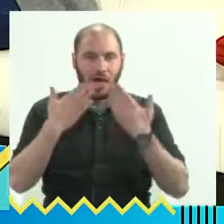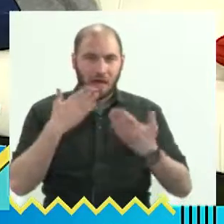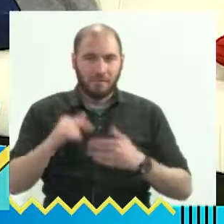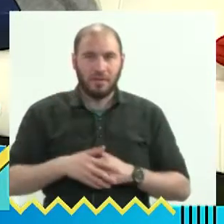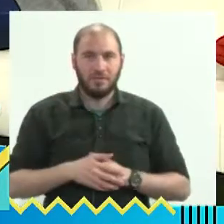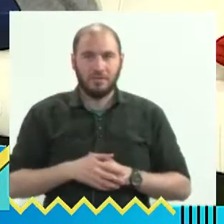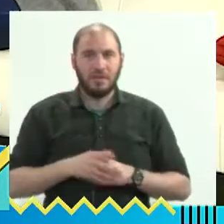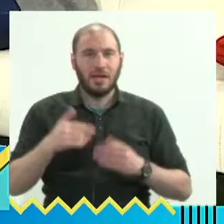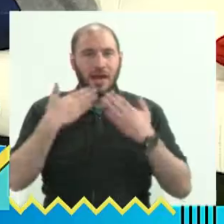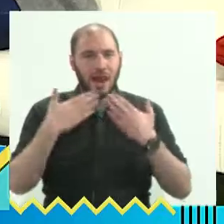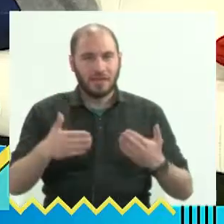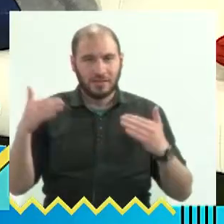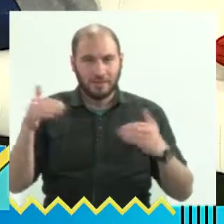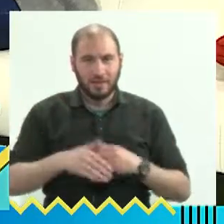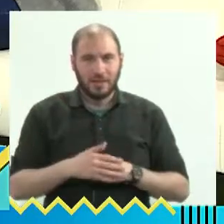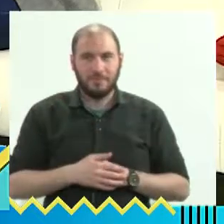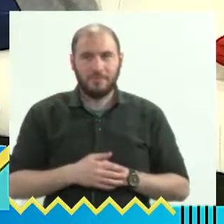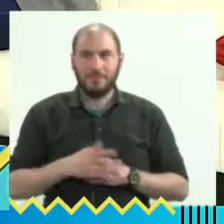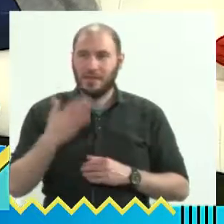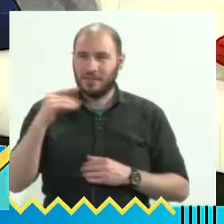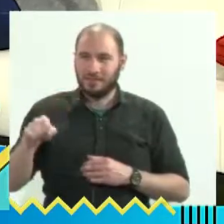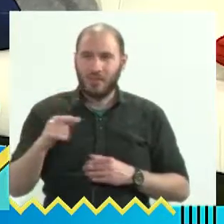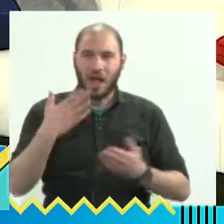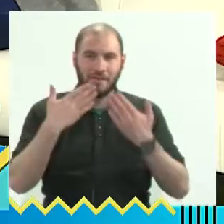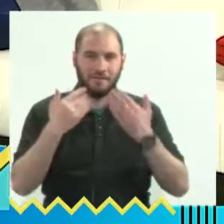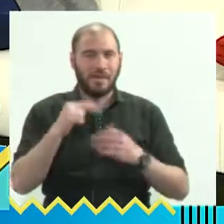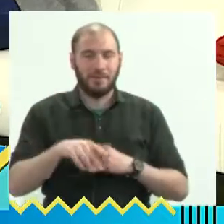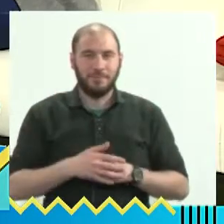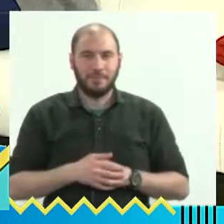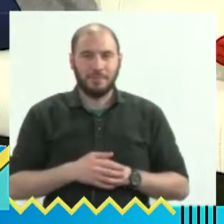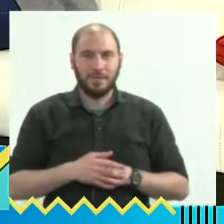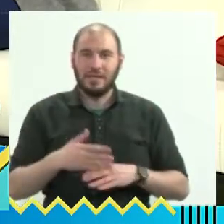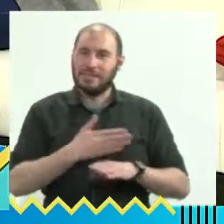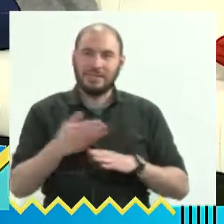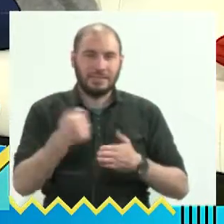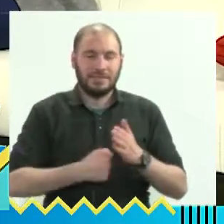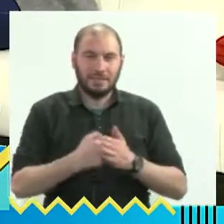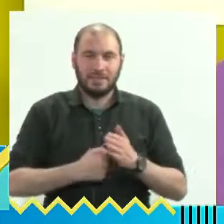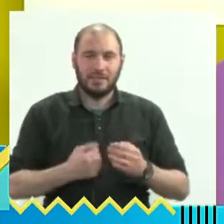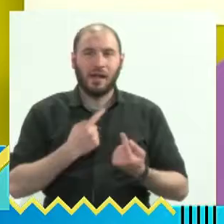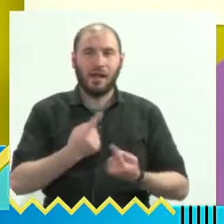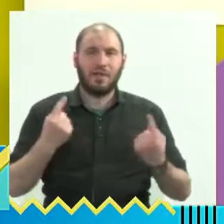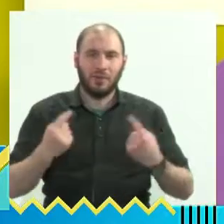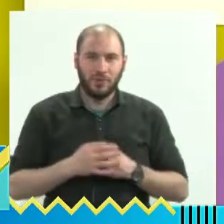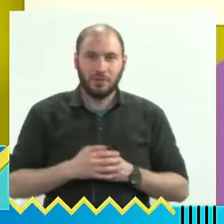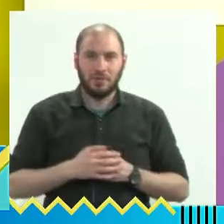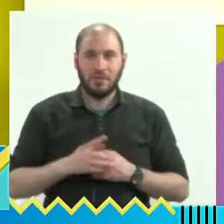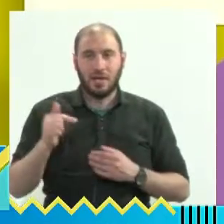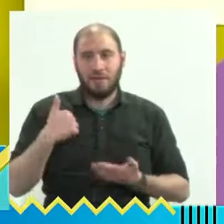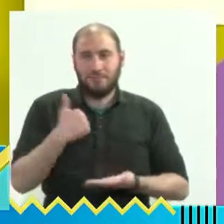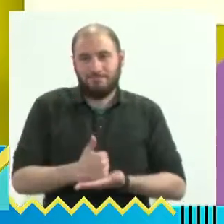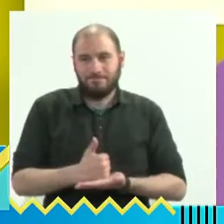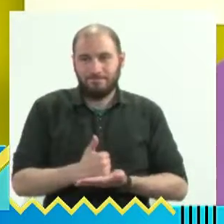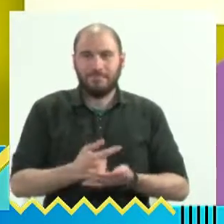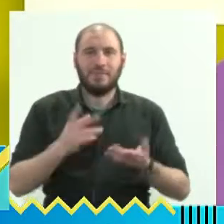eso. Les agradezco mucho por haber venido a hablar de esto y bueno, a seguir haciendo desde el lugar que hoy les toca ocupar